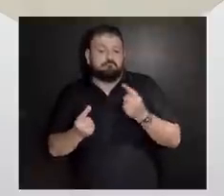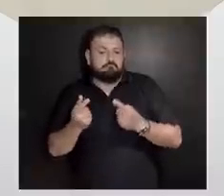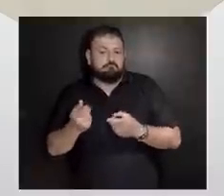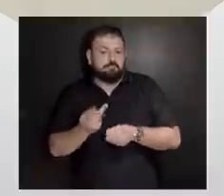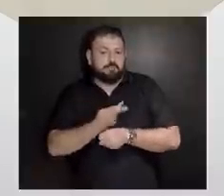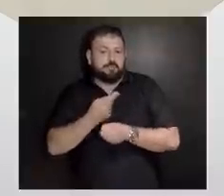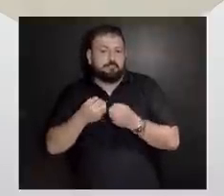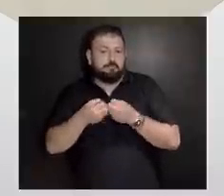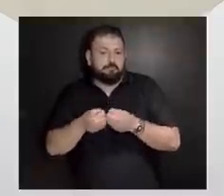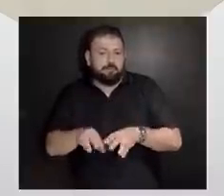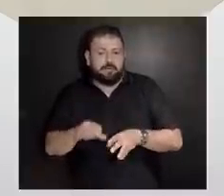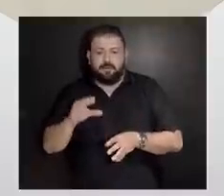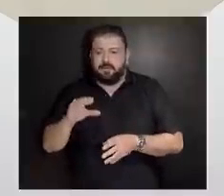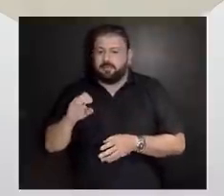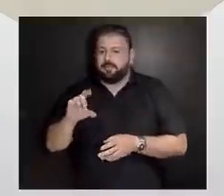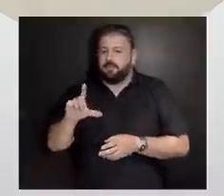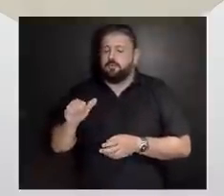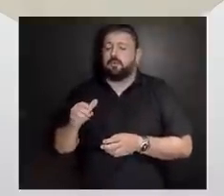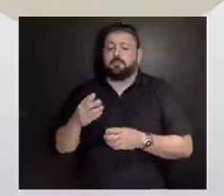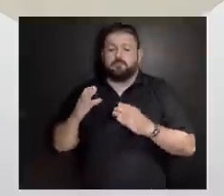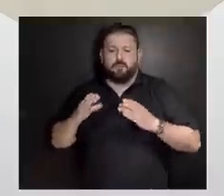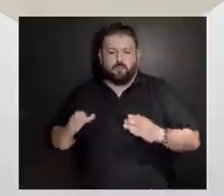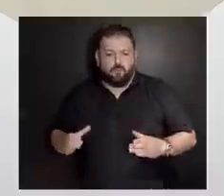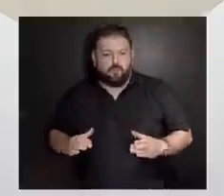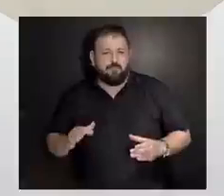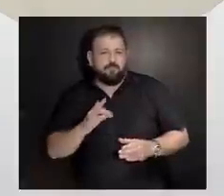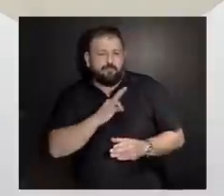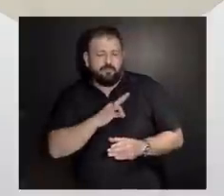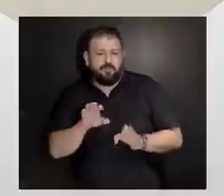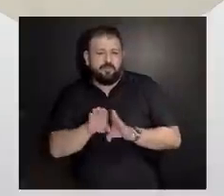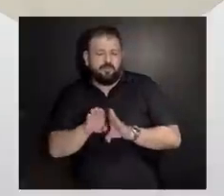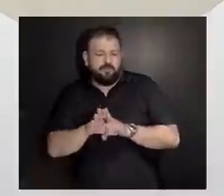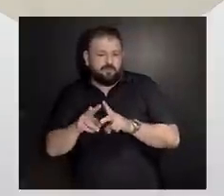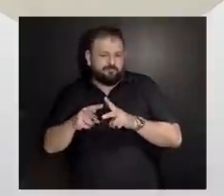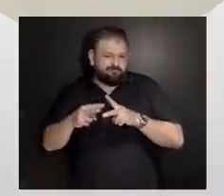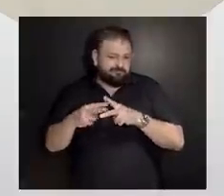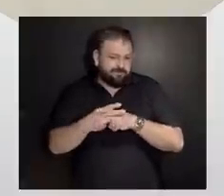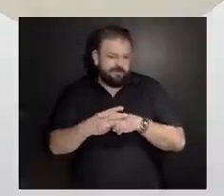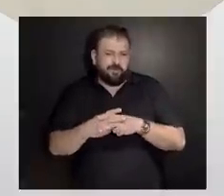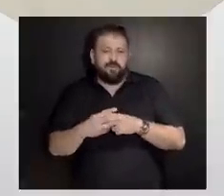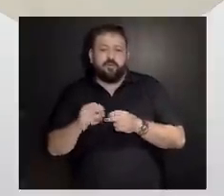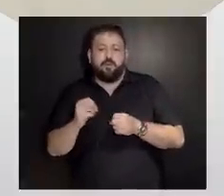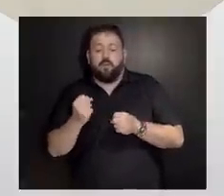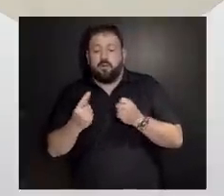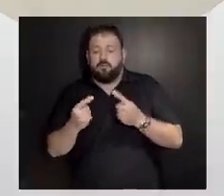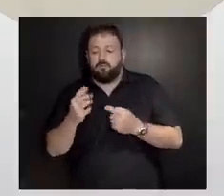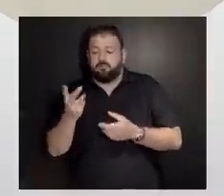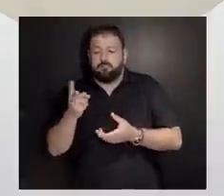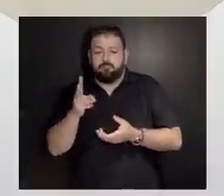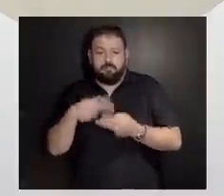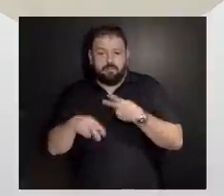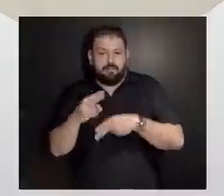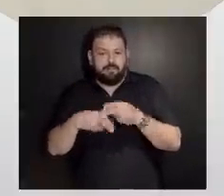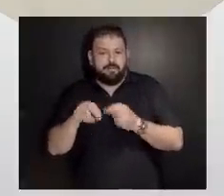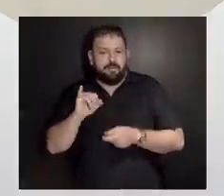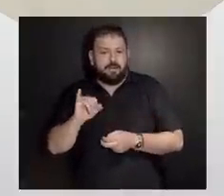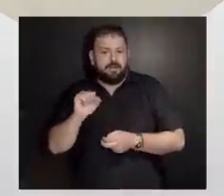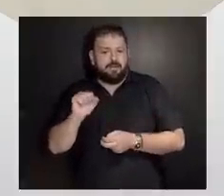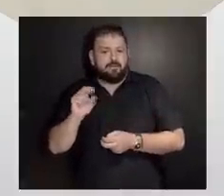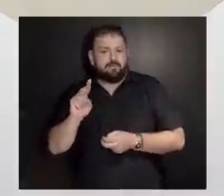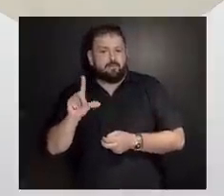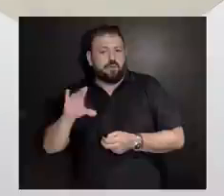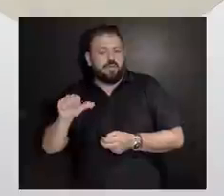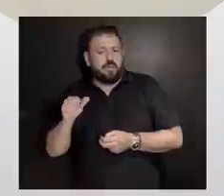estos anticuerpos van a empezar a atacar a estos receptores o a estas células que producen insulina y al inicio a lo mejor no se